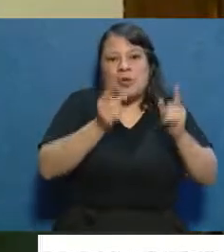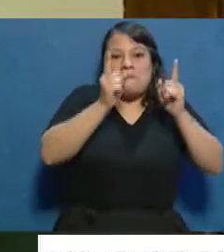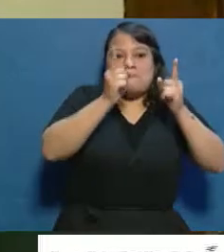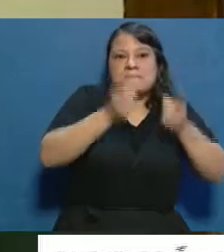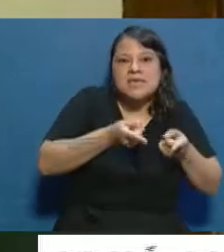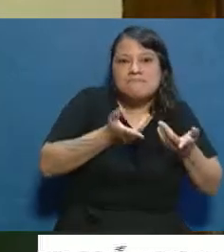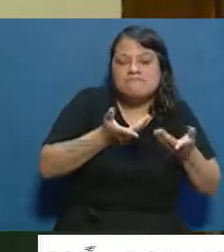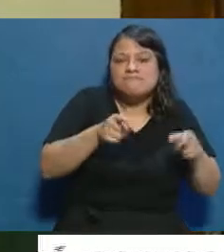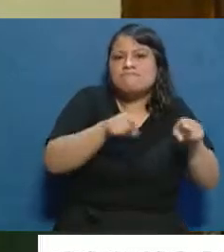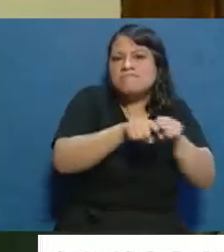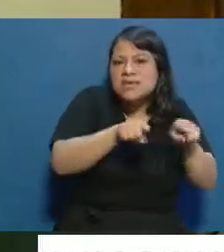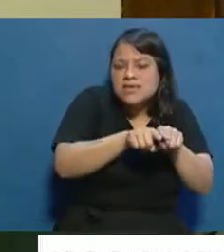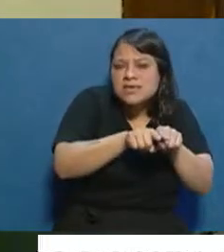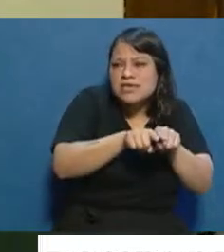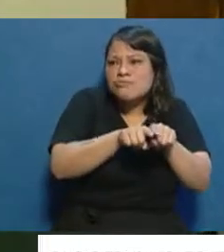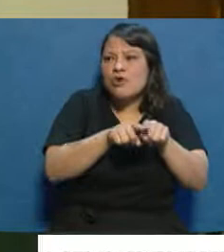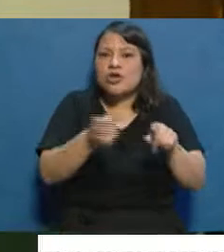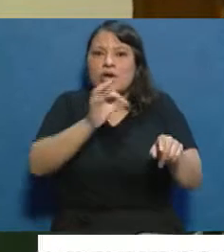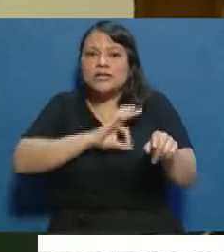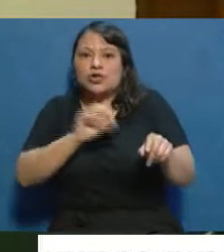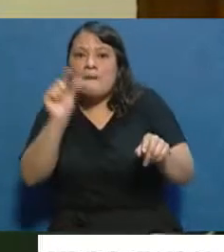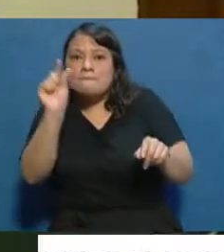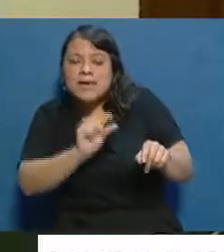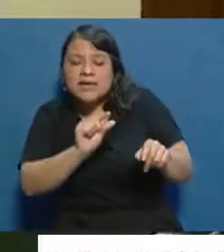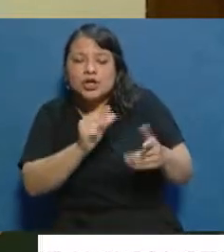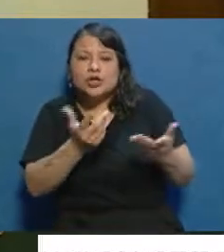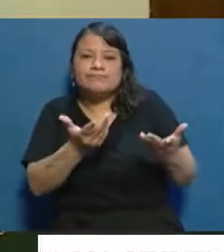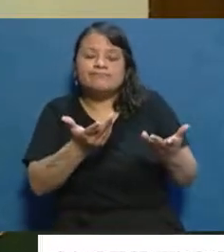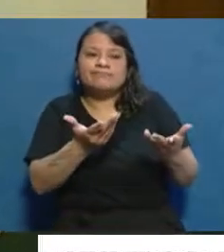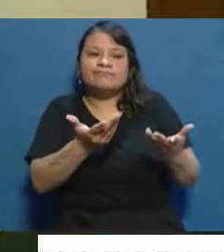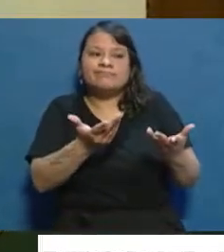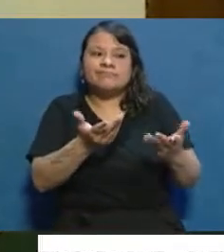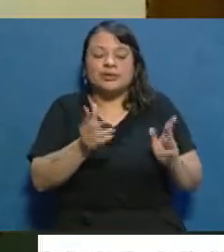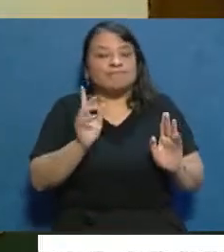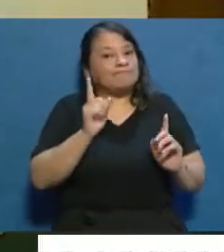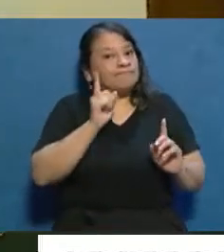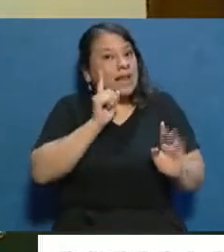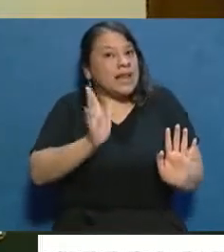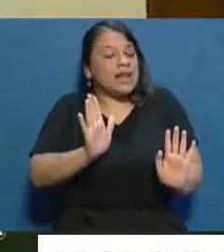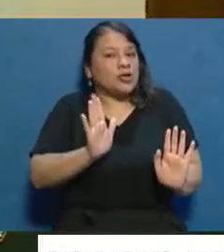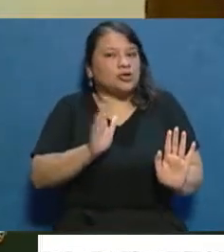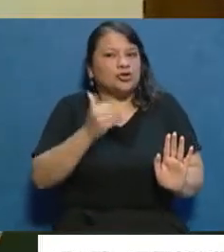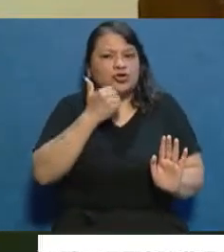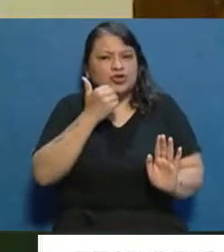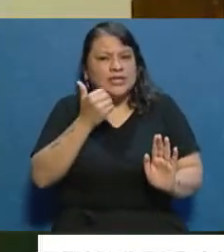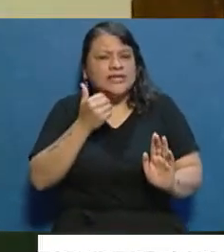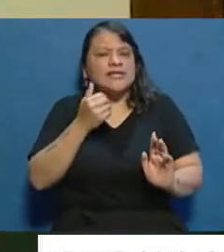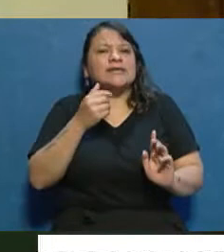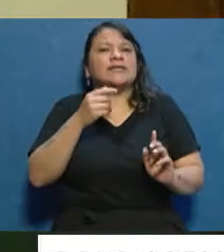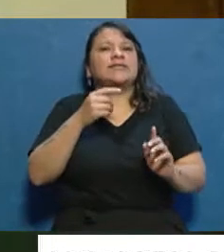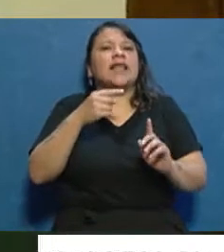donde se ha achicado notoriamente los ingresos, estamos viendo que va a peligrar. Incluso ya no sé si el aguinaldo, sino también